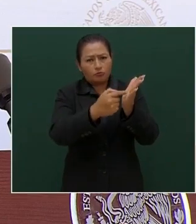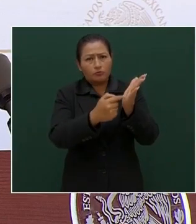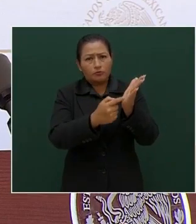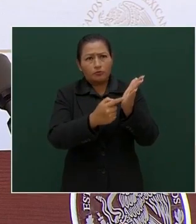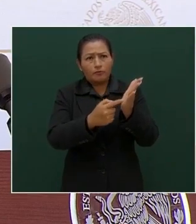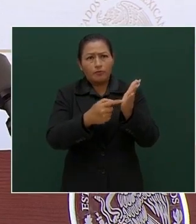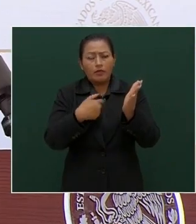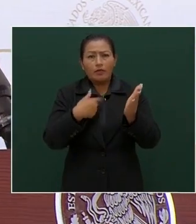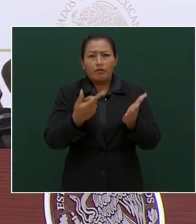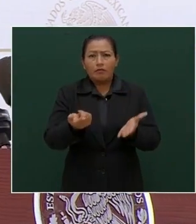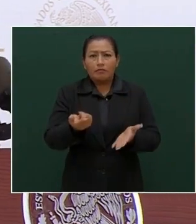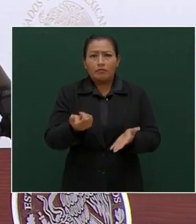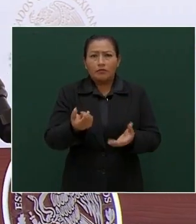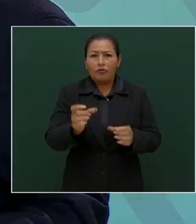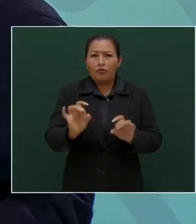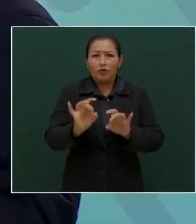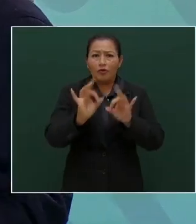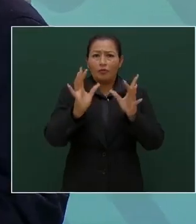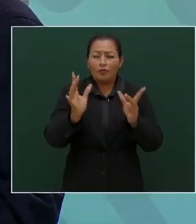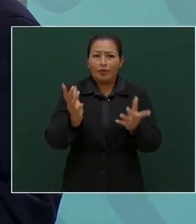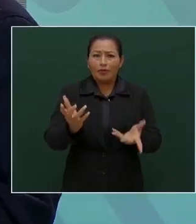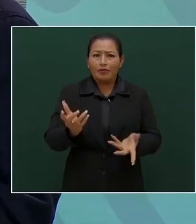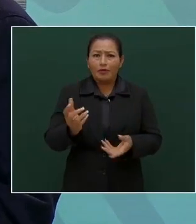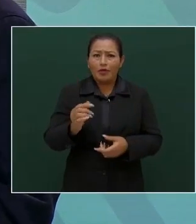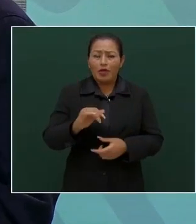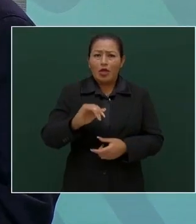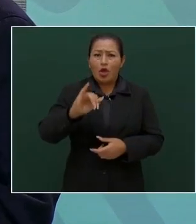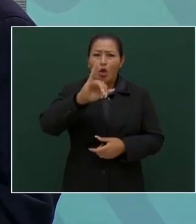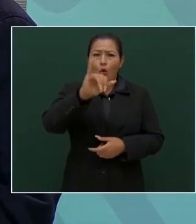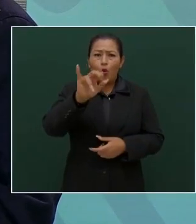y aparece Murillo Caram